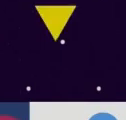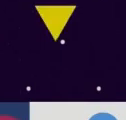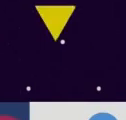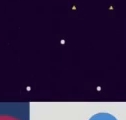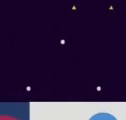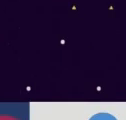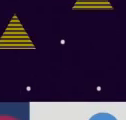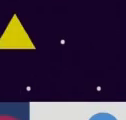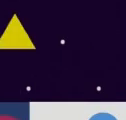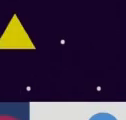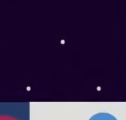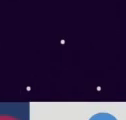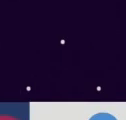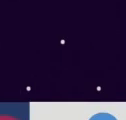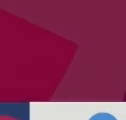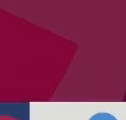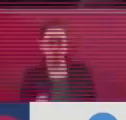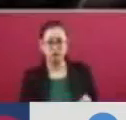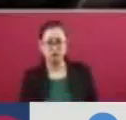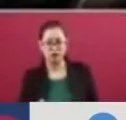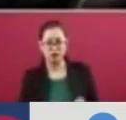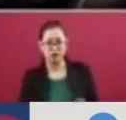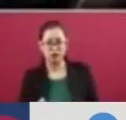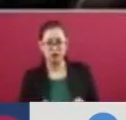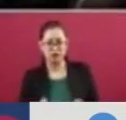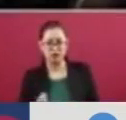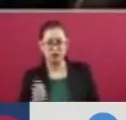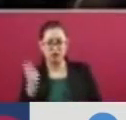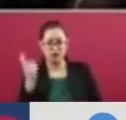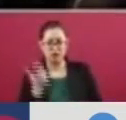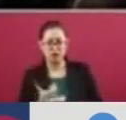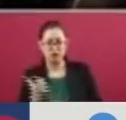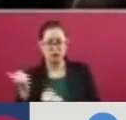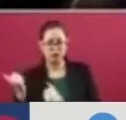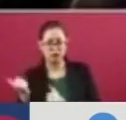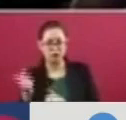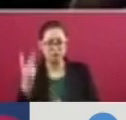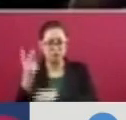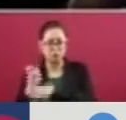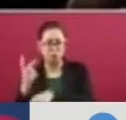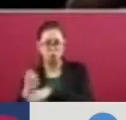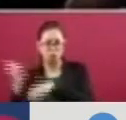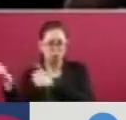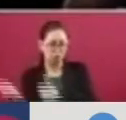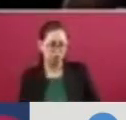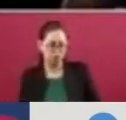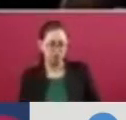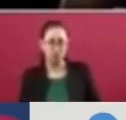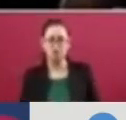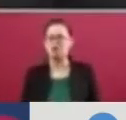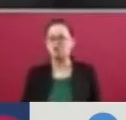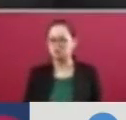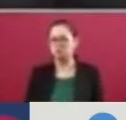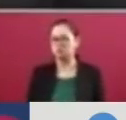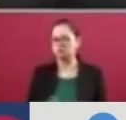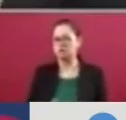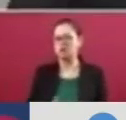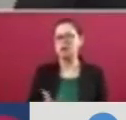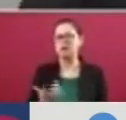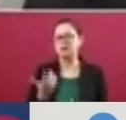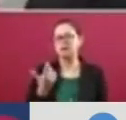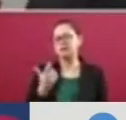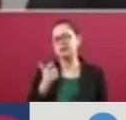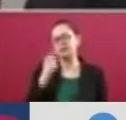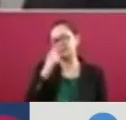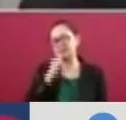las últimas horas se ha calentado el tema de la desaparición del subsidio para las estancias infantiles que antes operaban con recursos